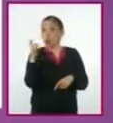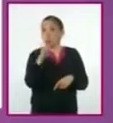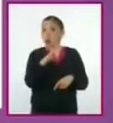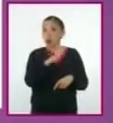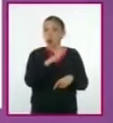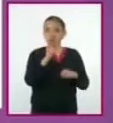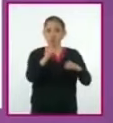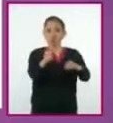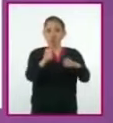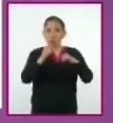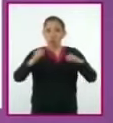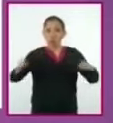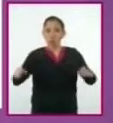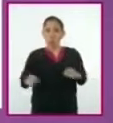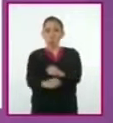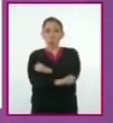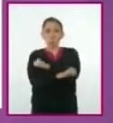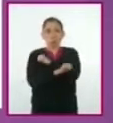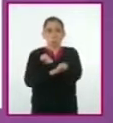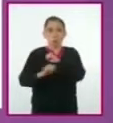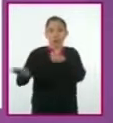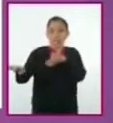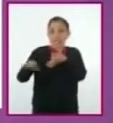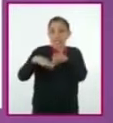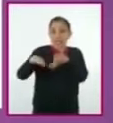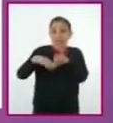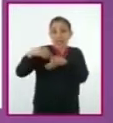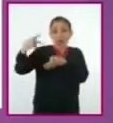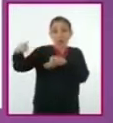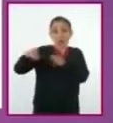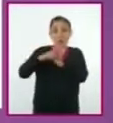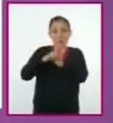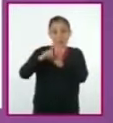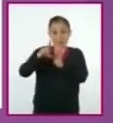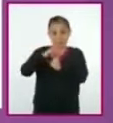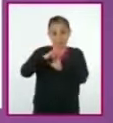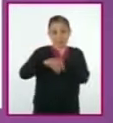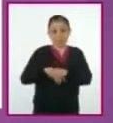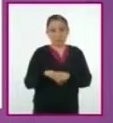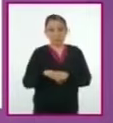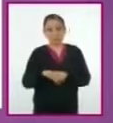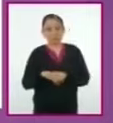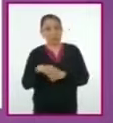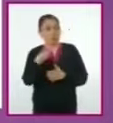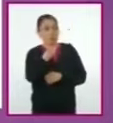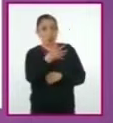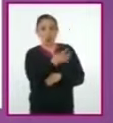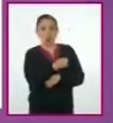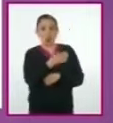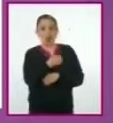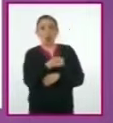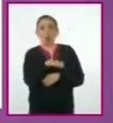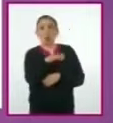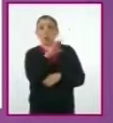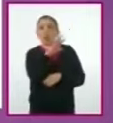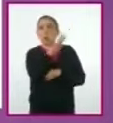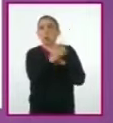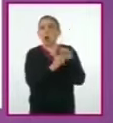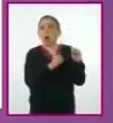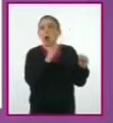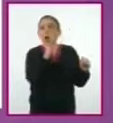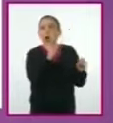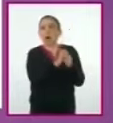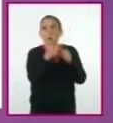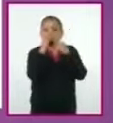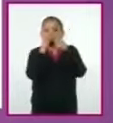una fuerte explosión en las cercanías de su apartamento. Y su hijo, de apenas 5 años,